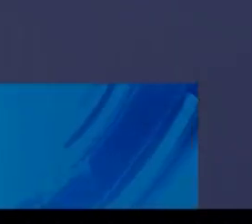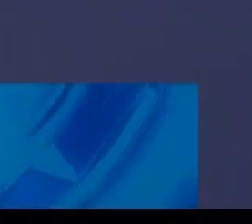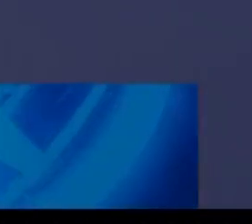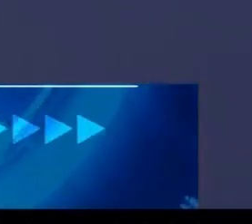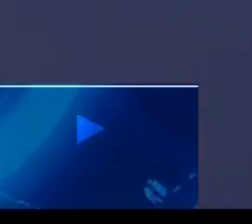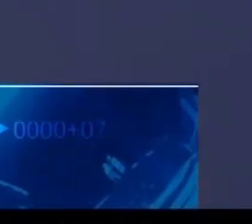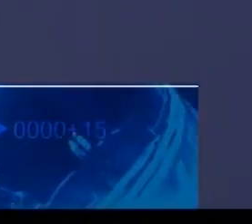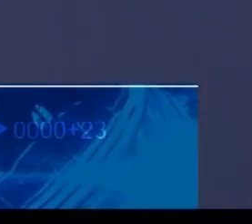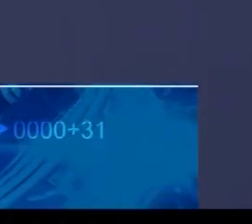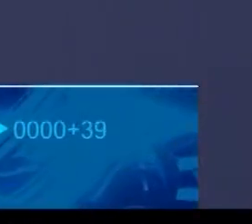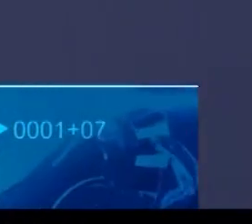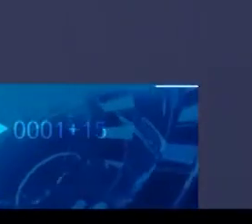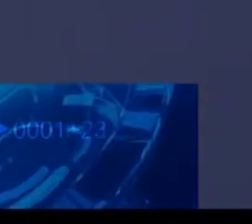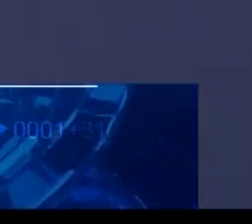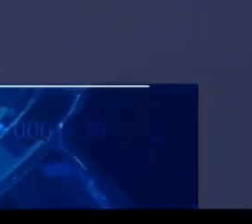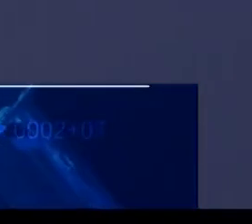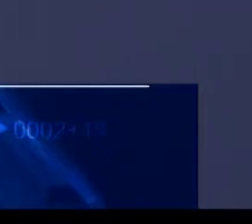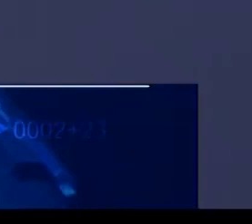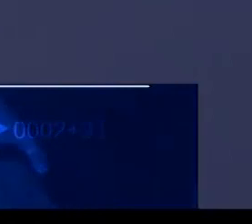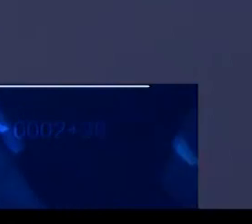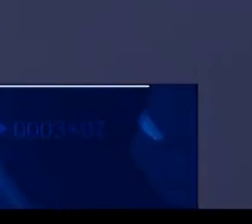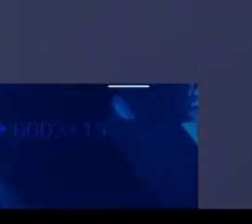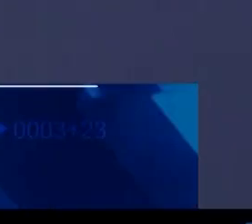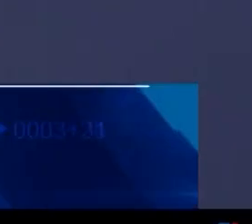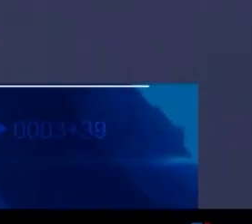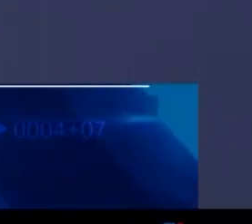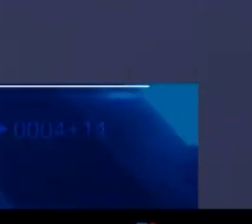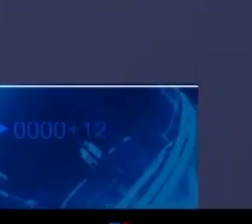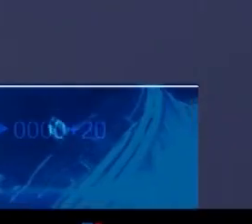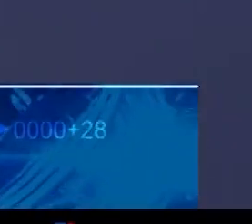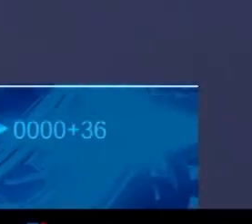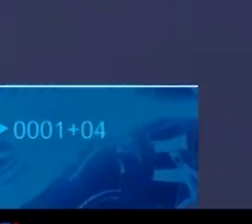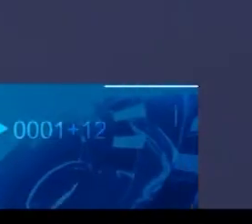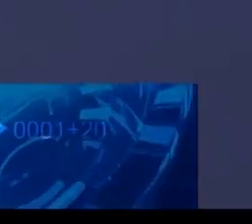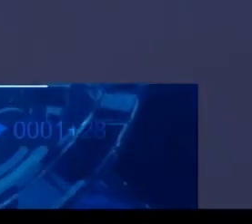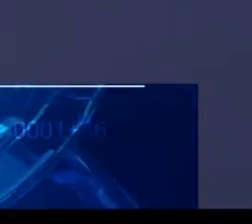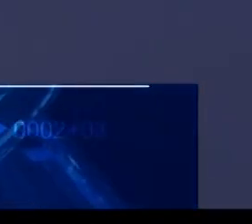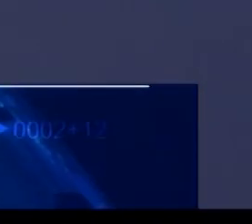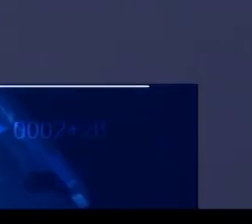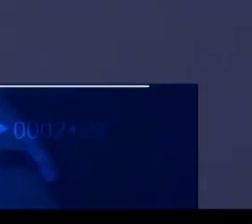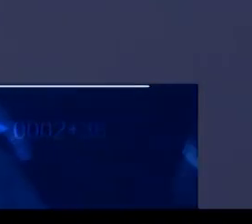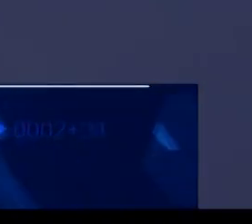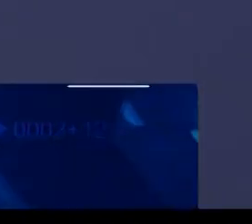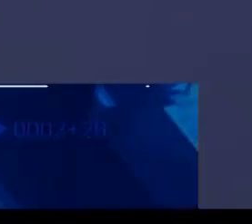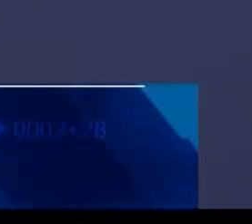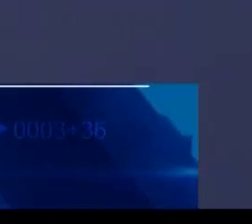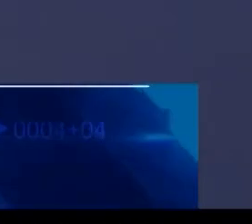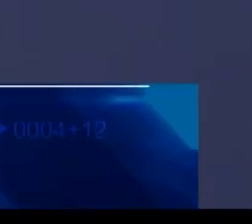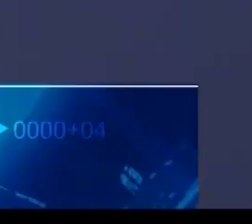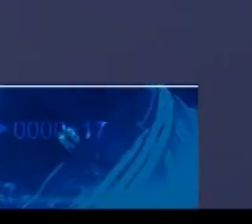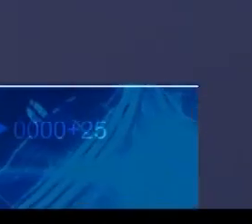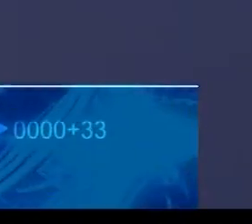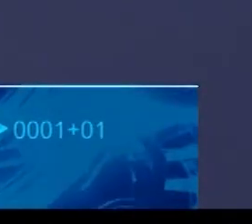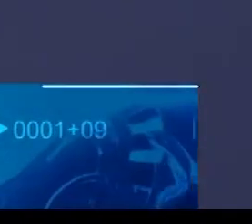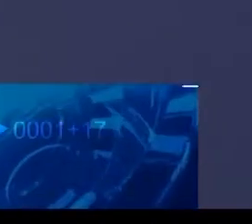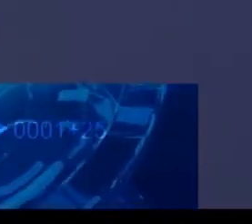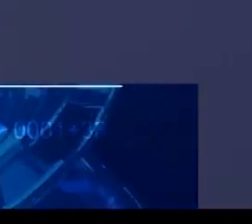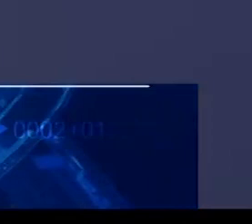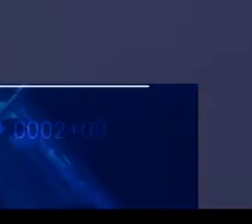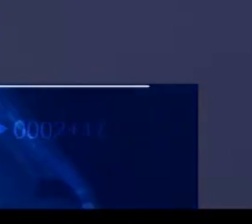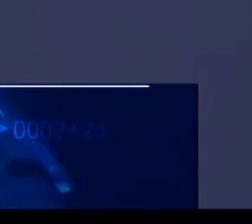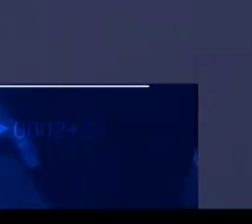su trabajo profesional. No hay algún tipo de desviación o